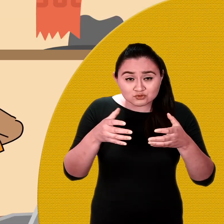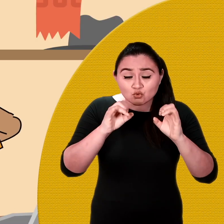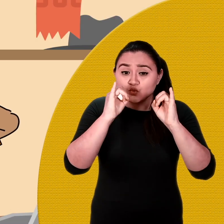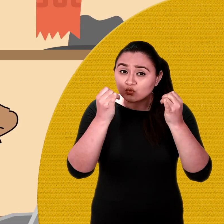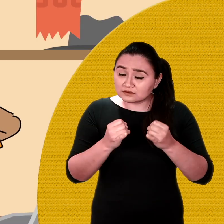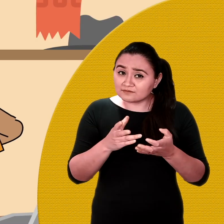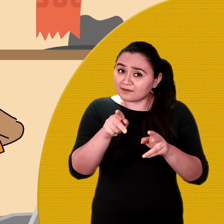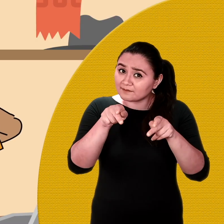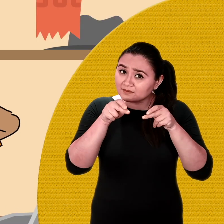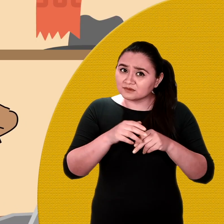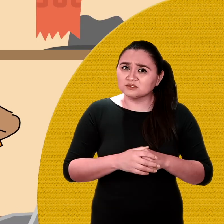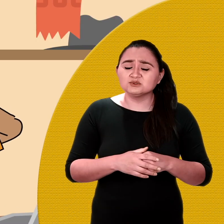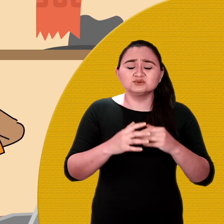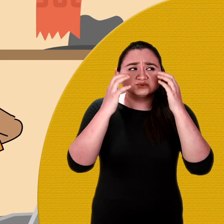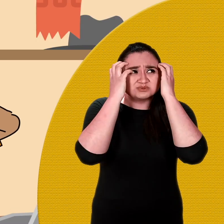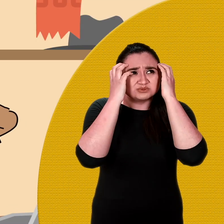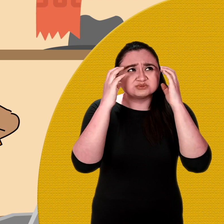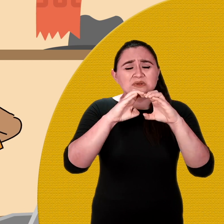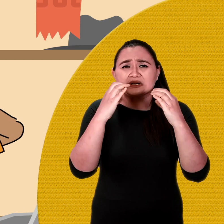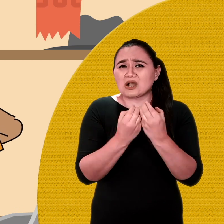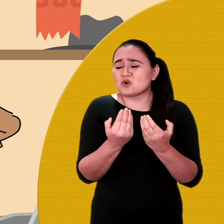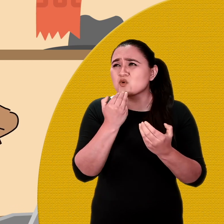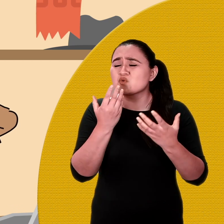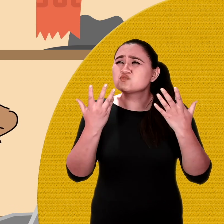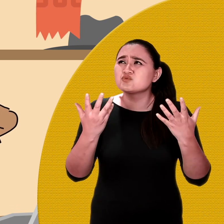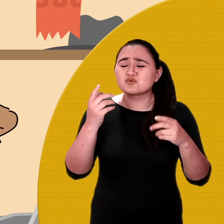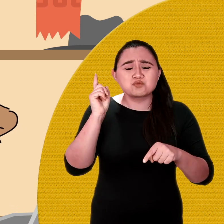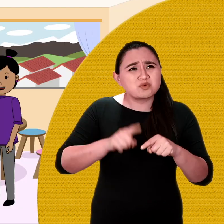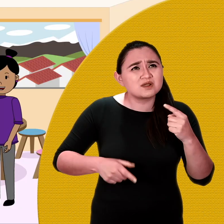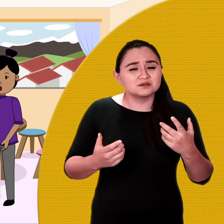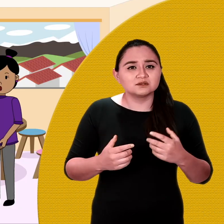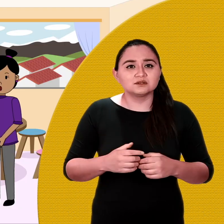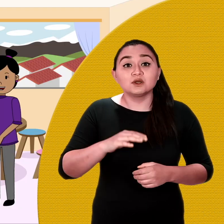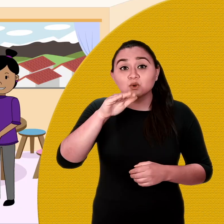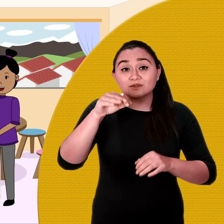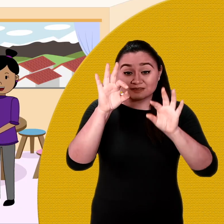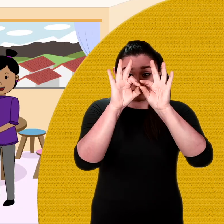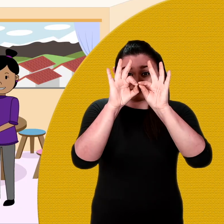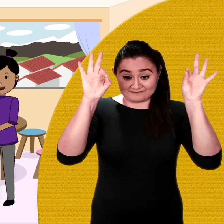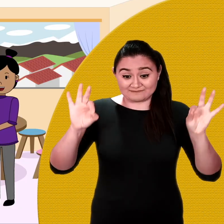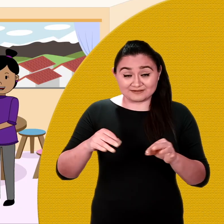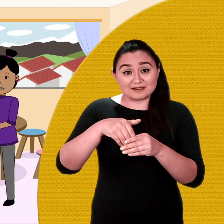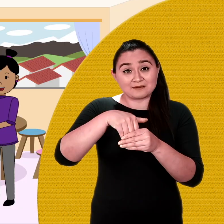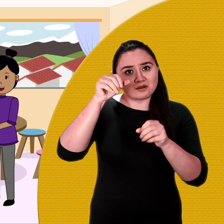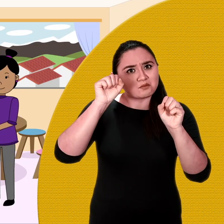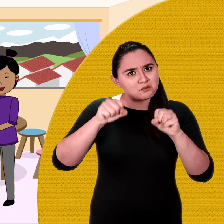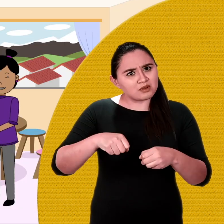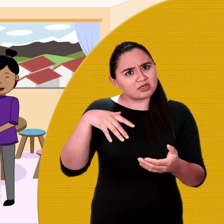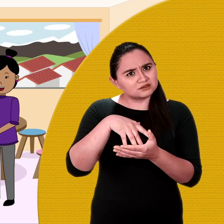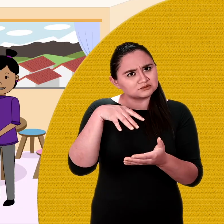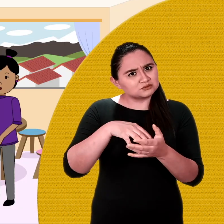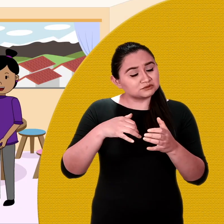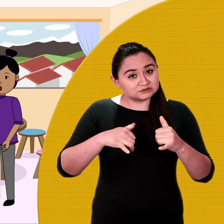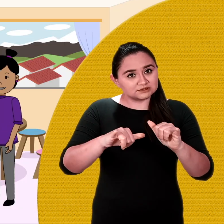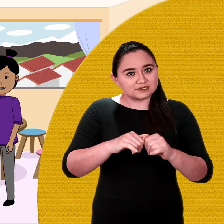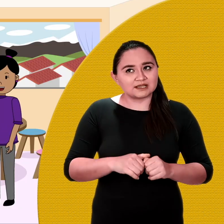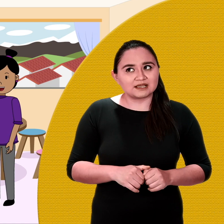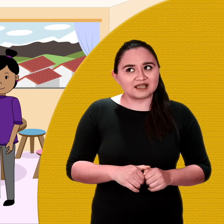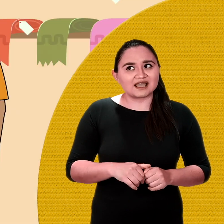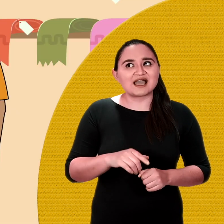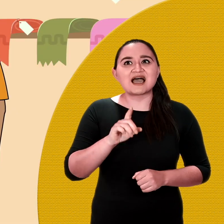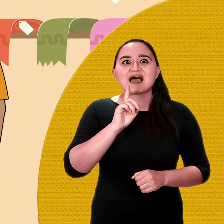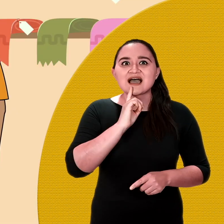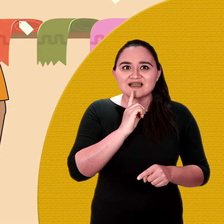profesor. ¡Ah! ¡Así ya no voy a poder seguir las clases! Hijo, ¿y no es que con las fichas impresas puedes seguir estudiando en